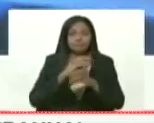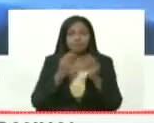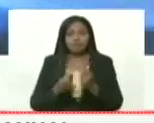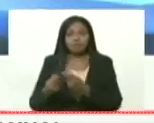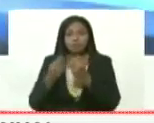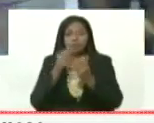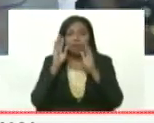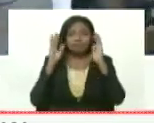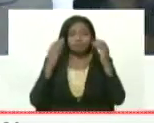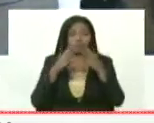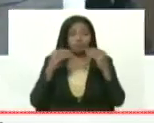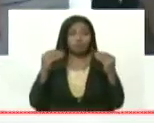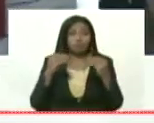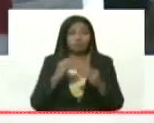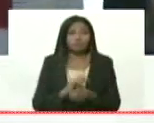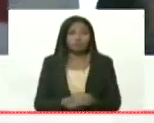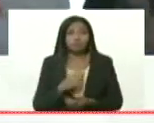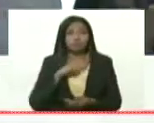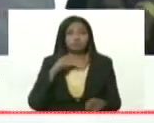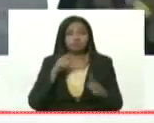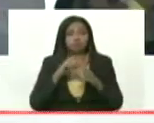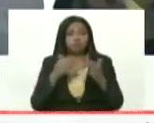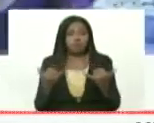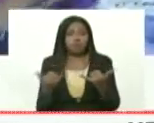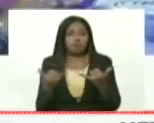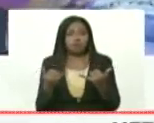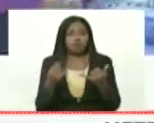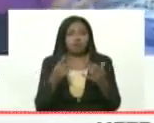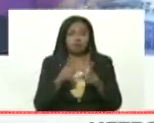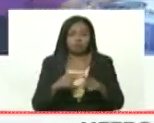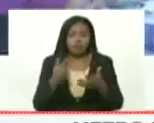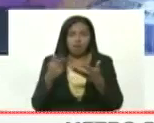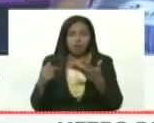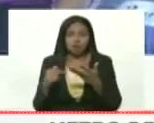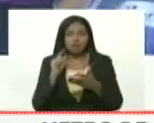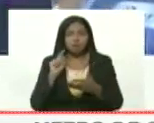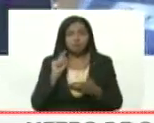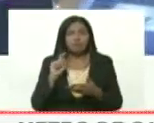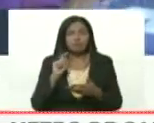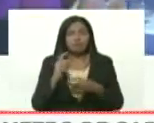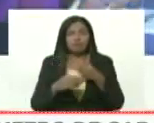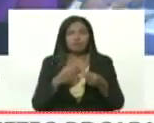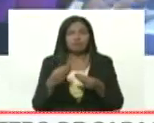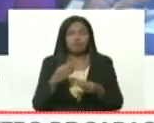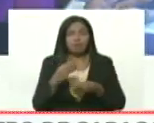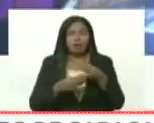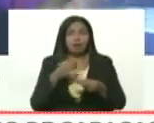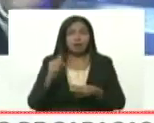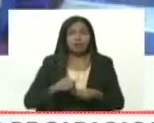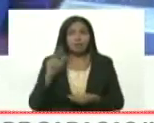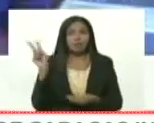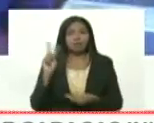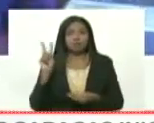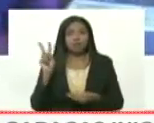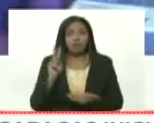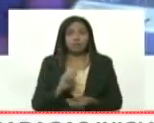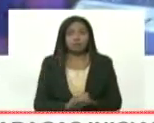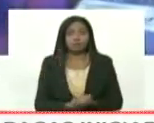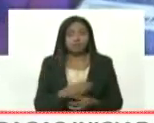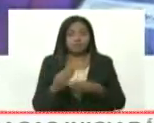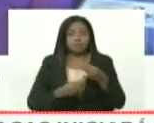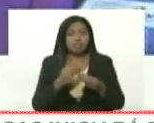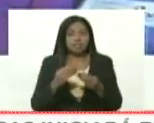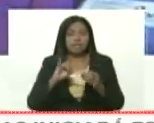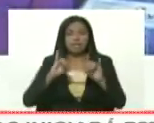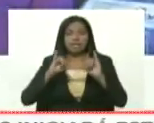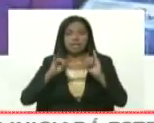muy atento a todo. Tenemos que llegar el momento que estos equipos los hagamos en Venezuela. Hay que hacer lo que se llama la